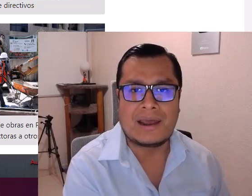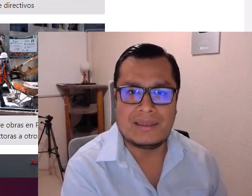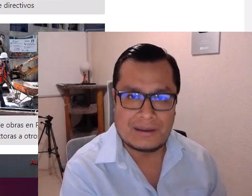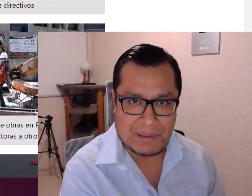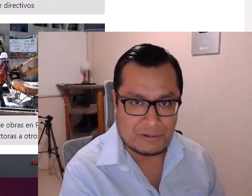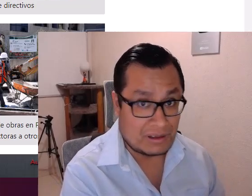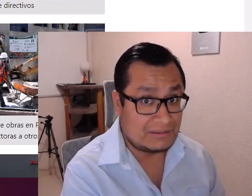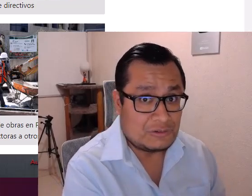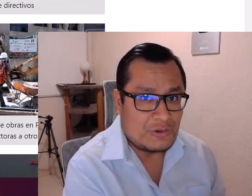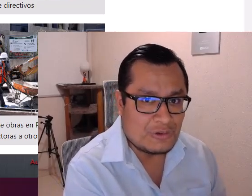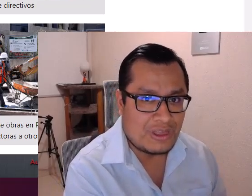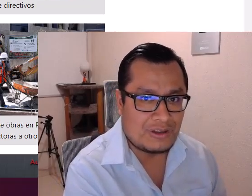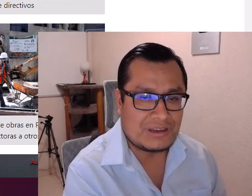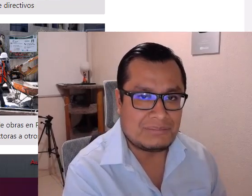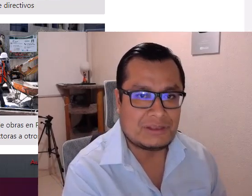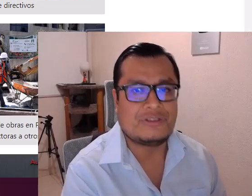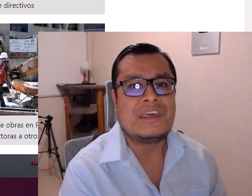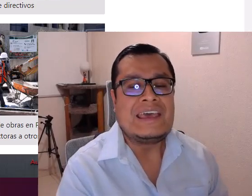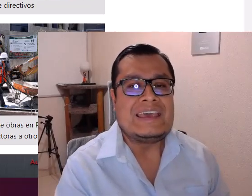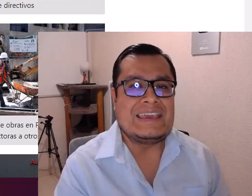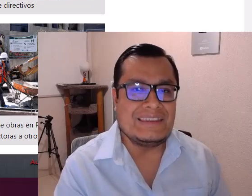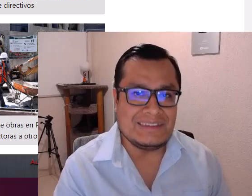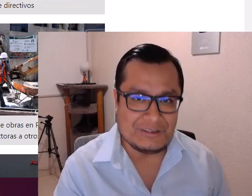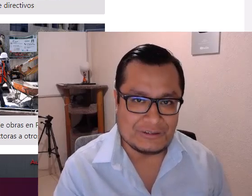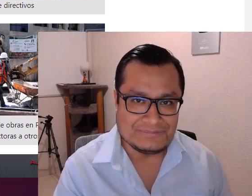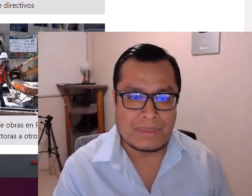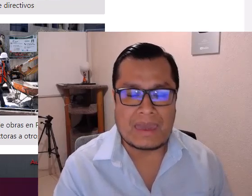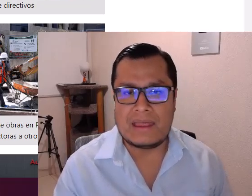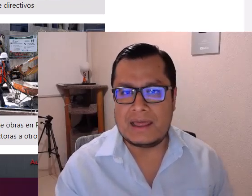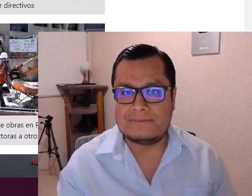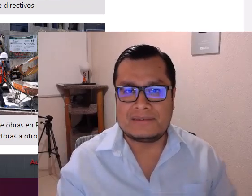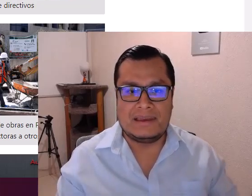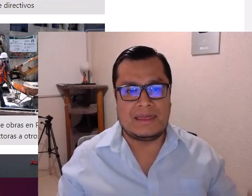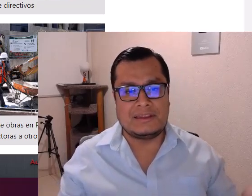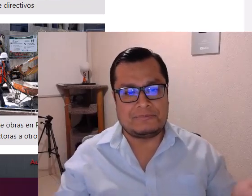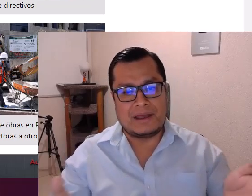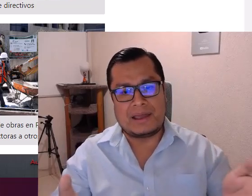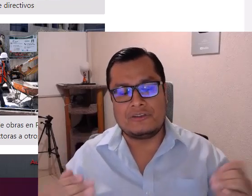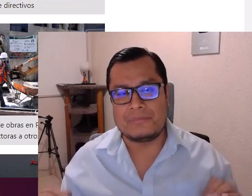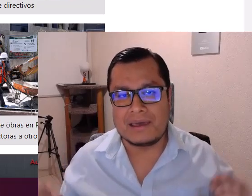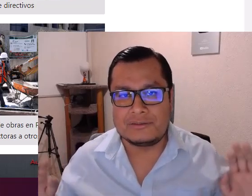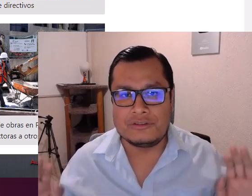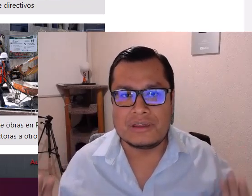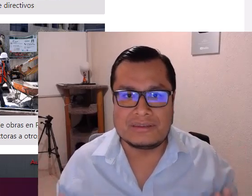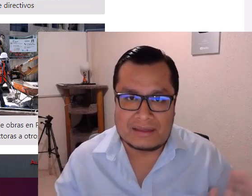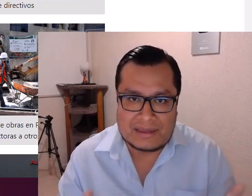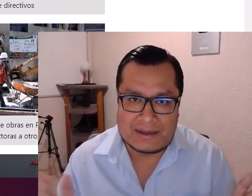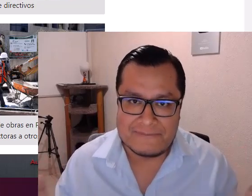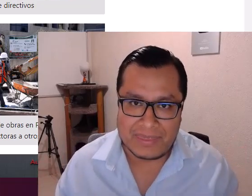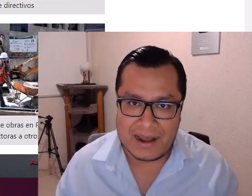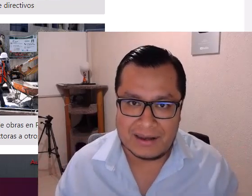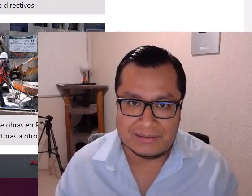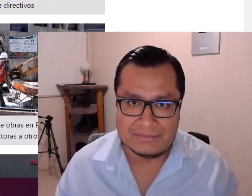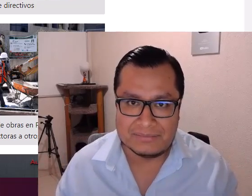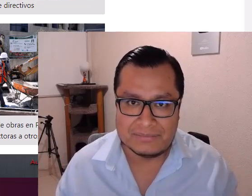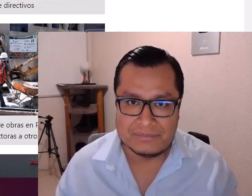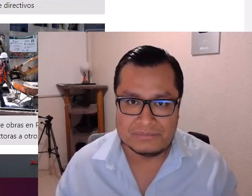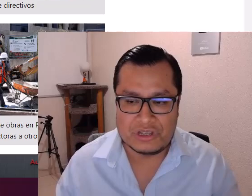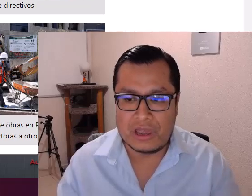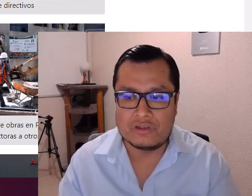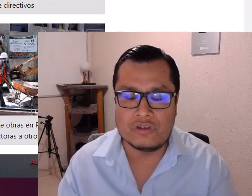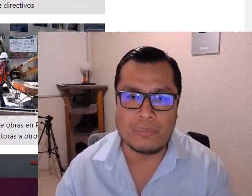aquellos se encargaran del pago ese es uno de los elementos y si no queden las facilidades para que los maestros ya se hagan federales